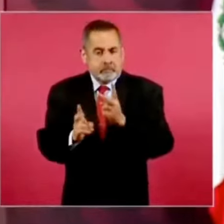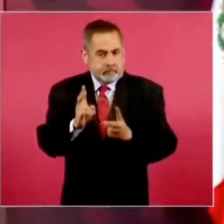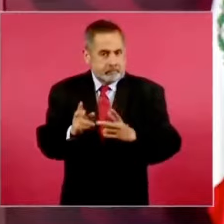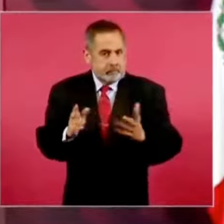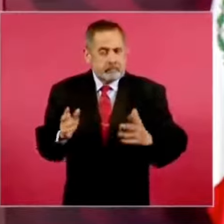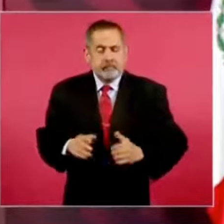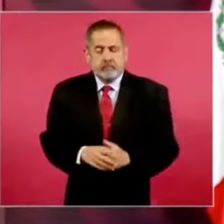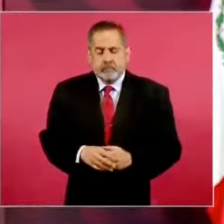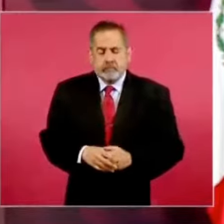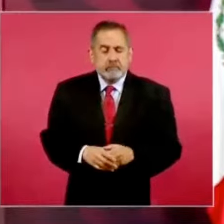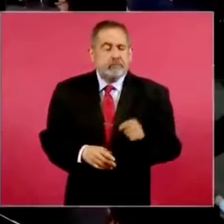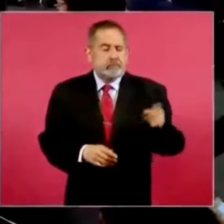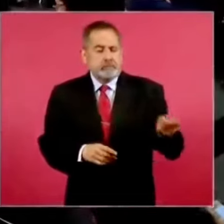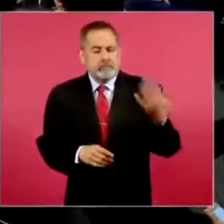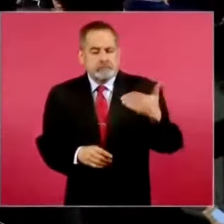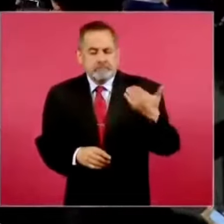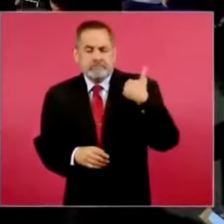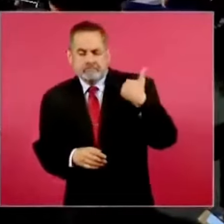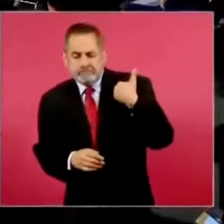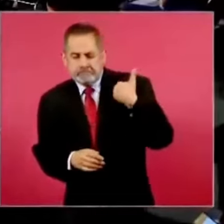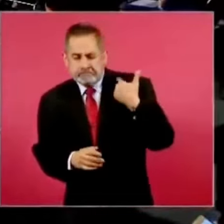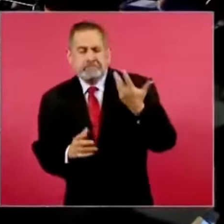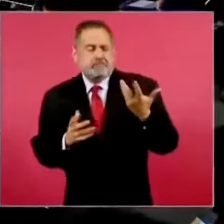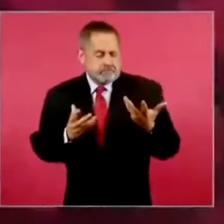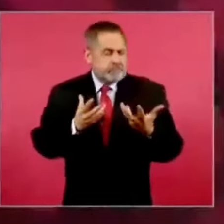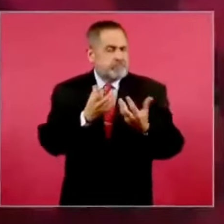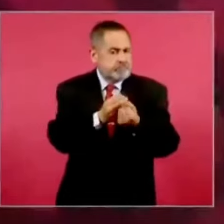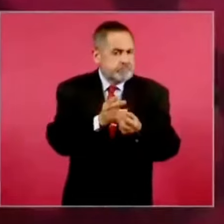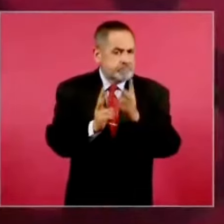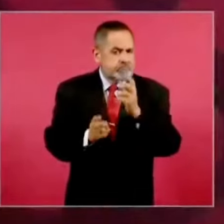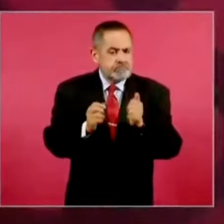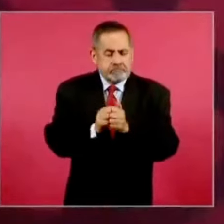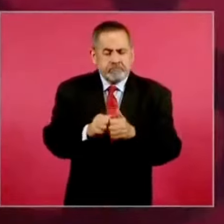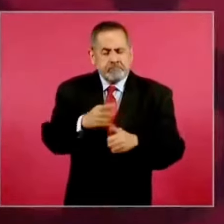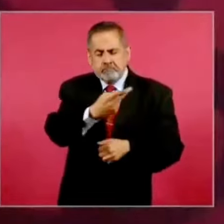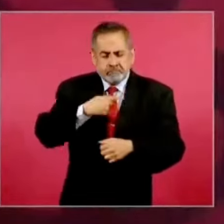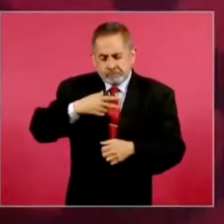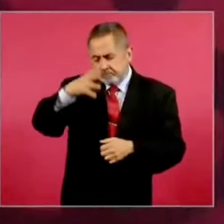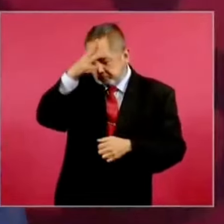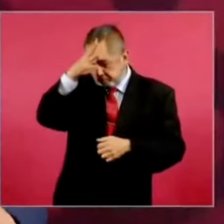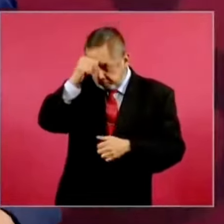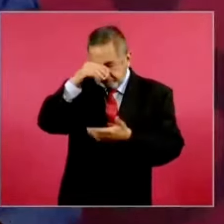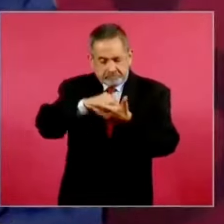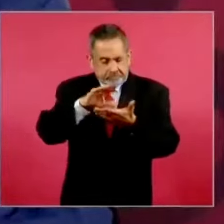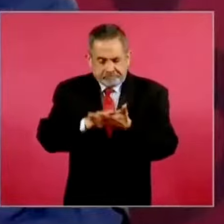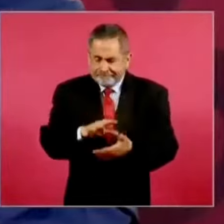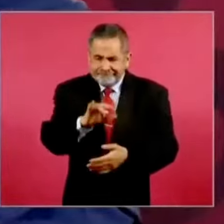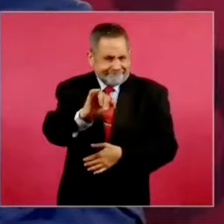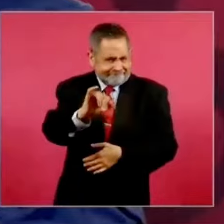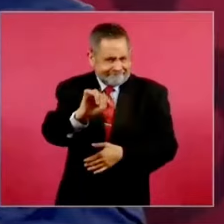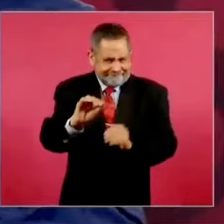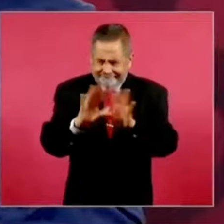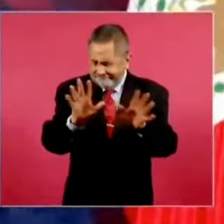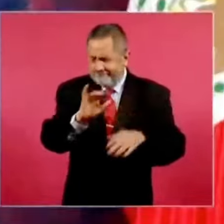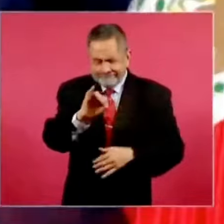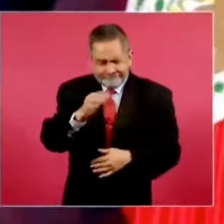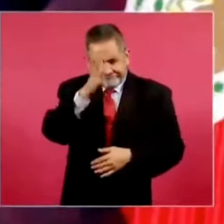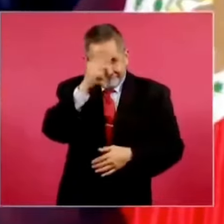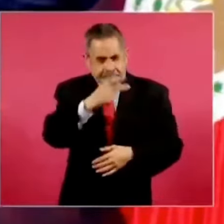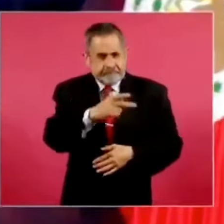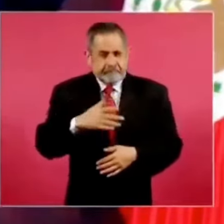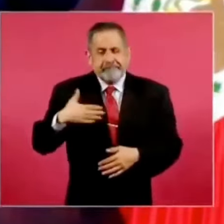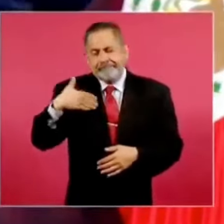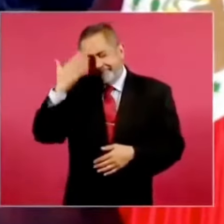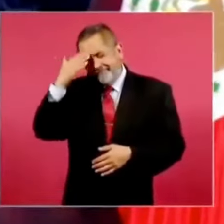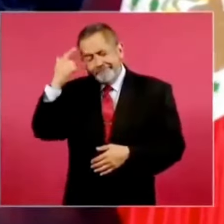porque él me buscó cómo se llegaba a un acuerdo. Yo dije, sí, ya se había